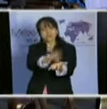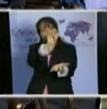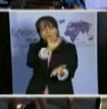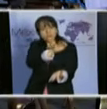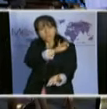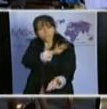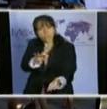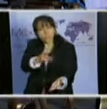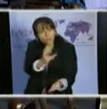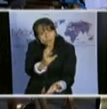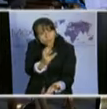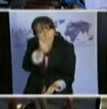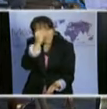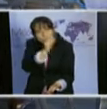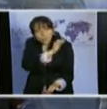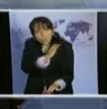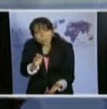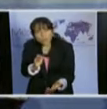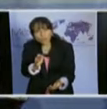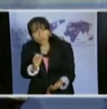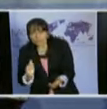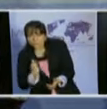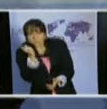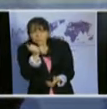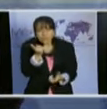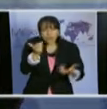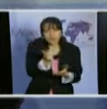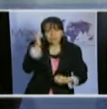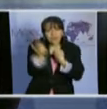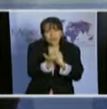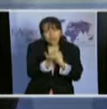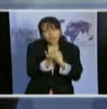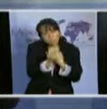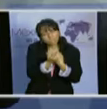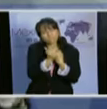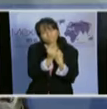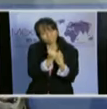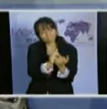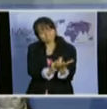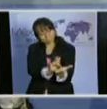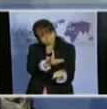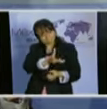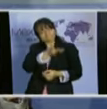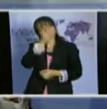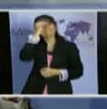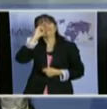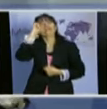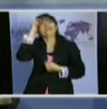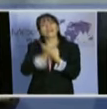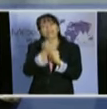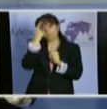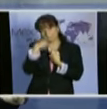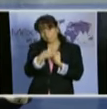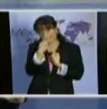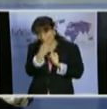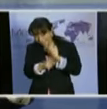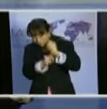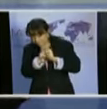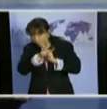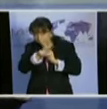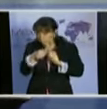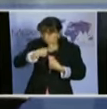problema, ese conflicto en una oportunidad, en una negociación que llegue a buen resultado, que nos dé párrafos, que